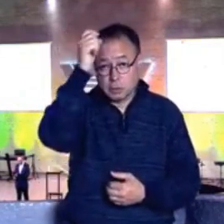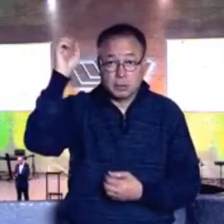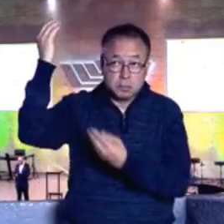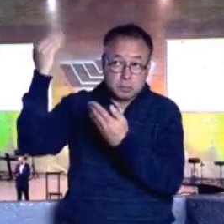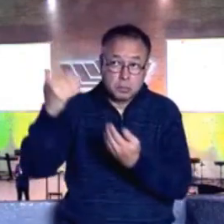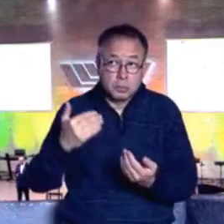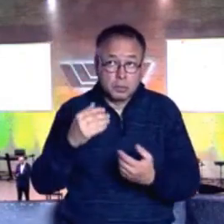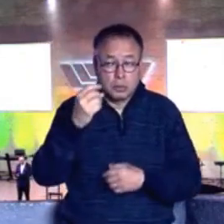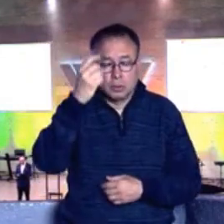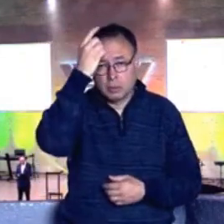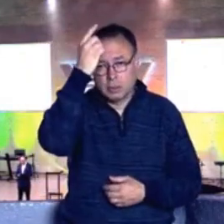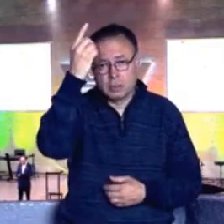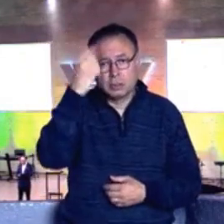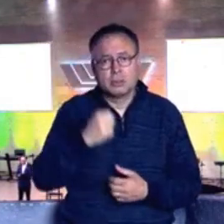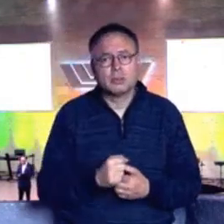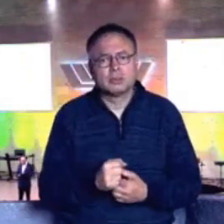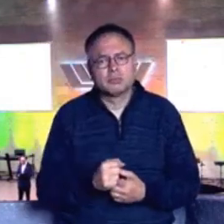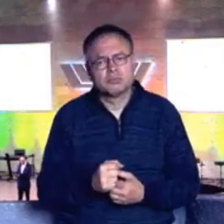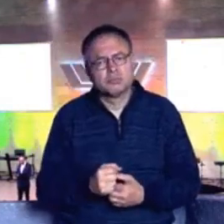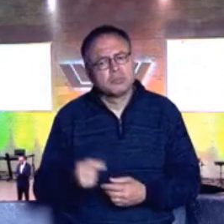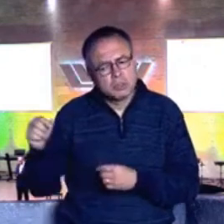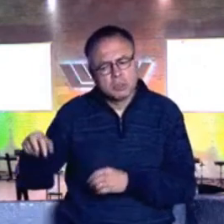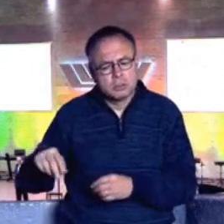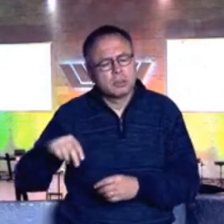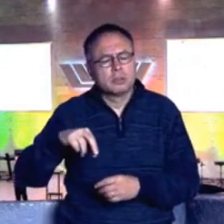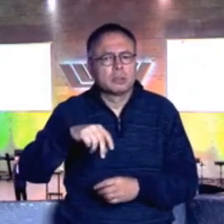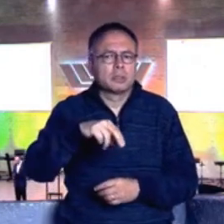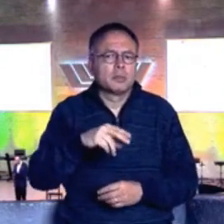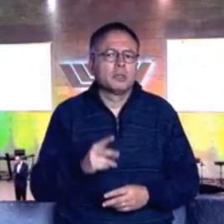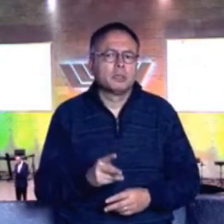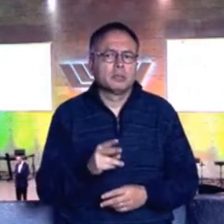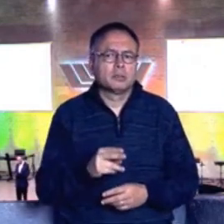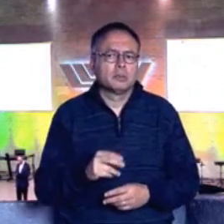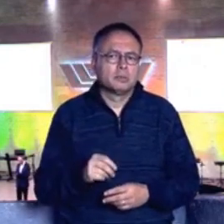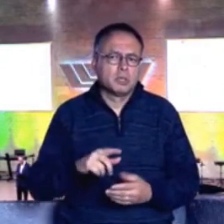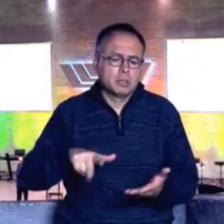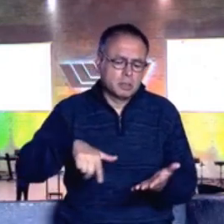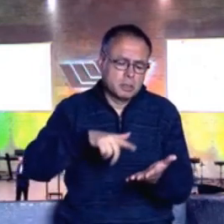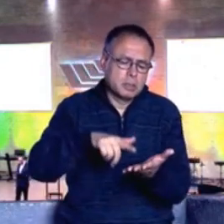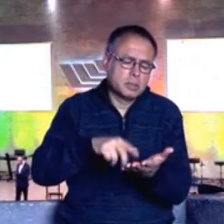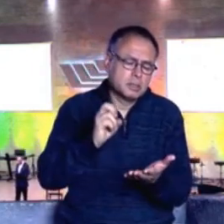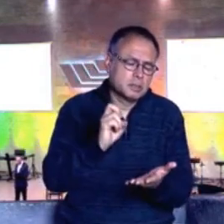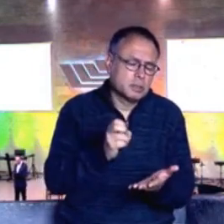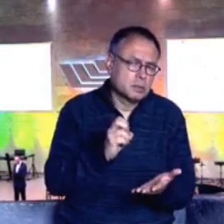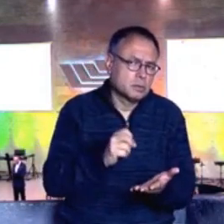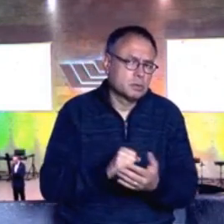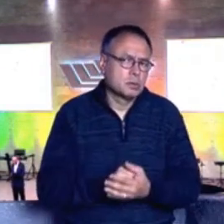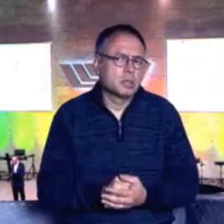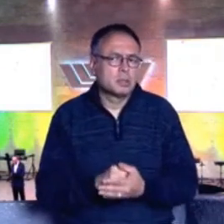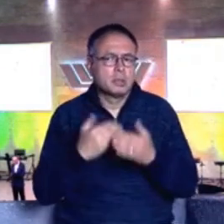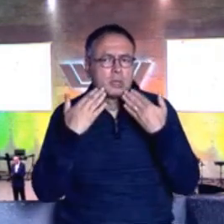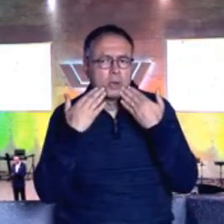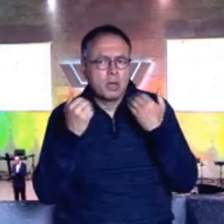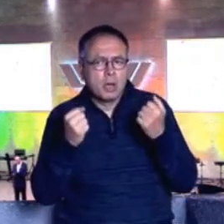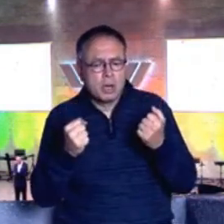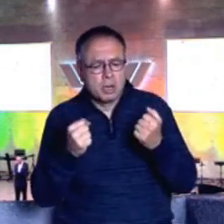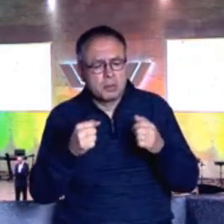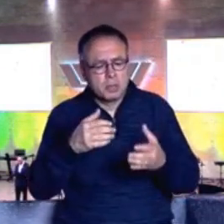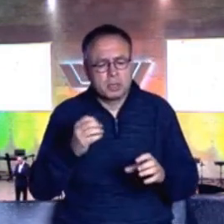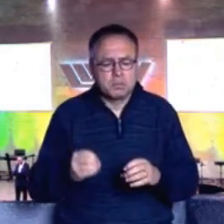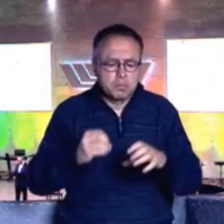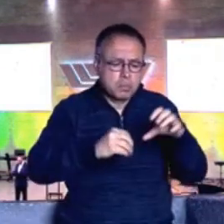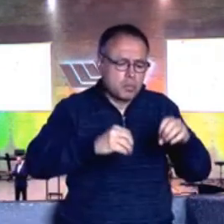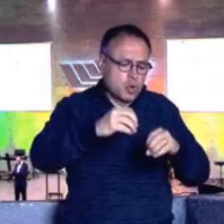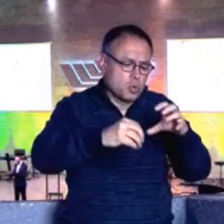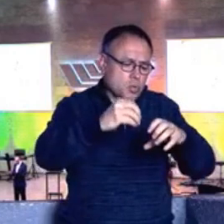hijo mío y juntos siguieron caminando cuando llegaron al lugar que Dios le había dicho Abraham edificó í un altar luego